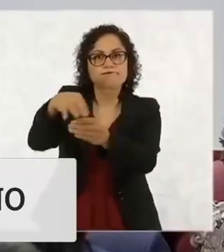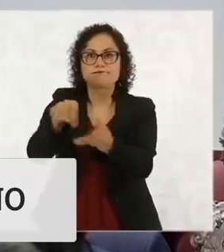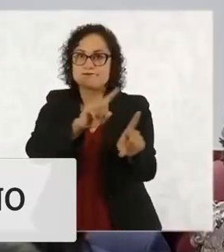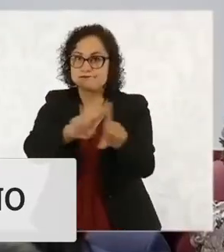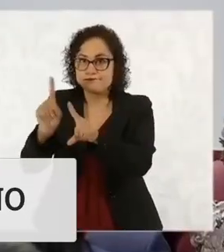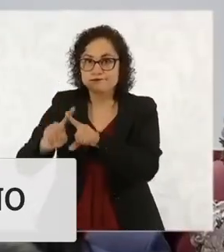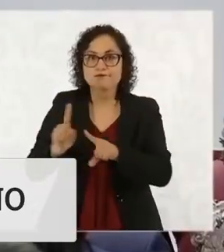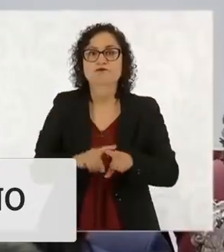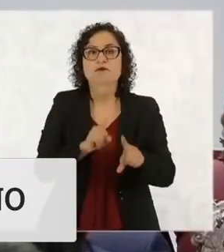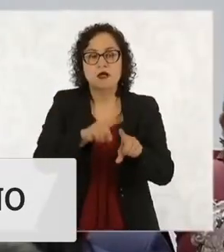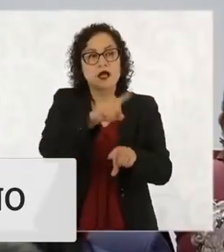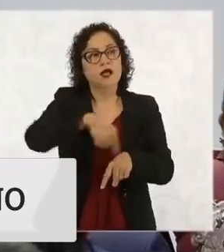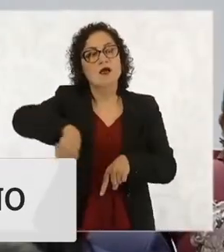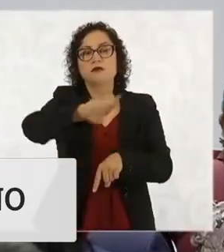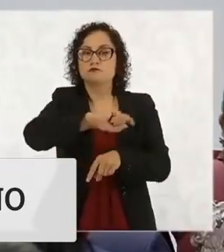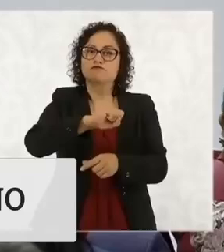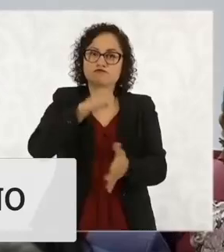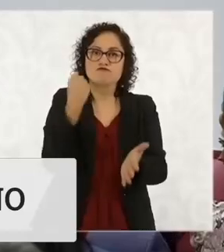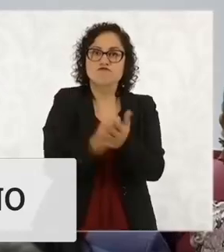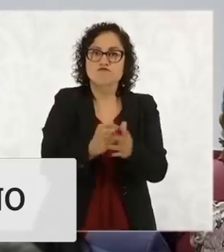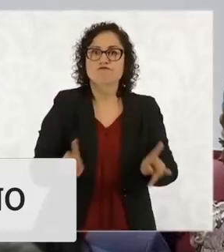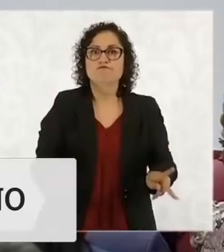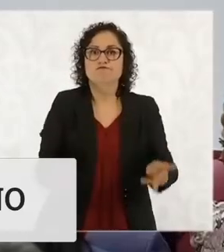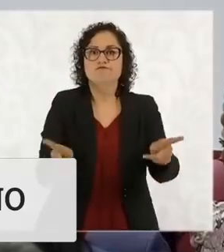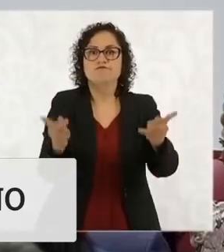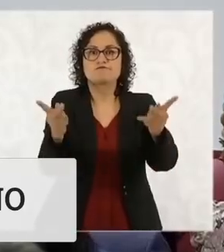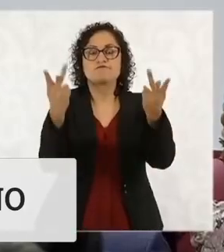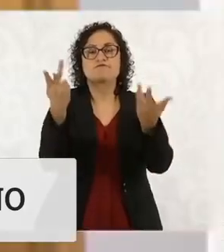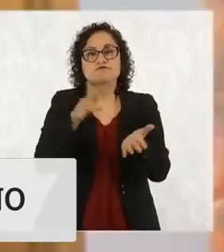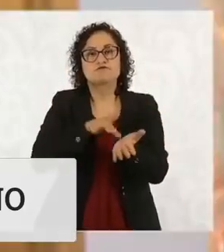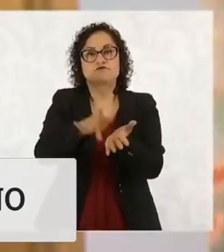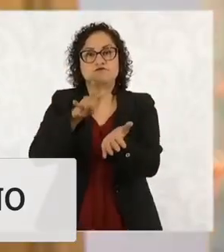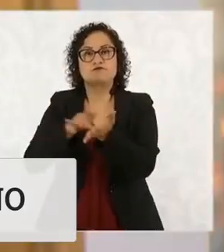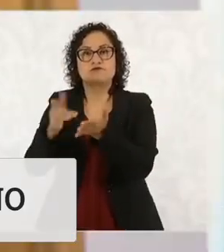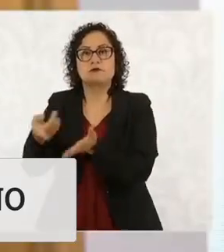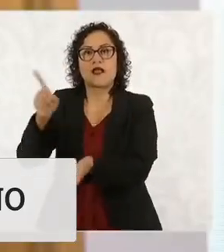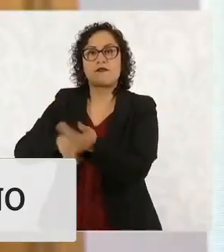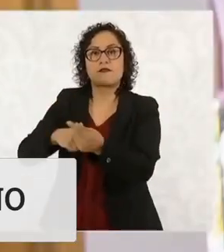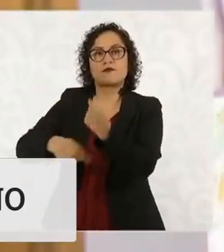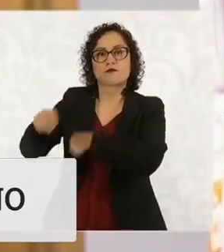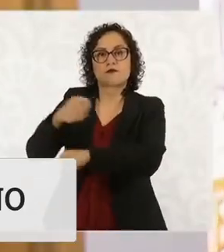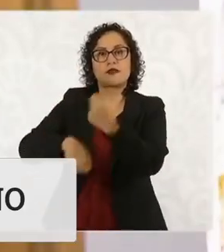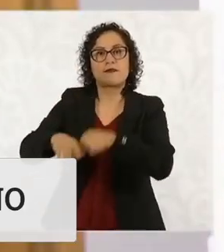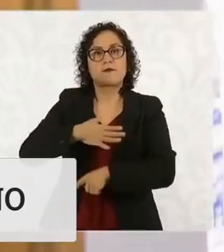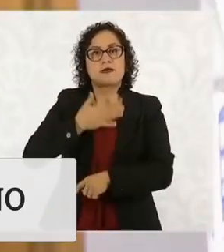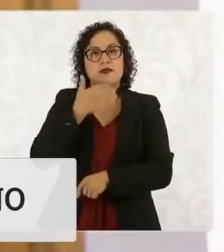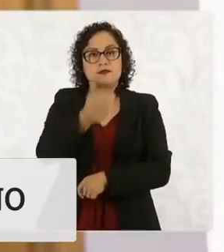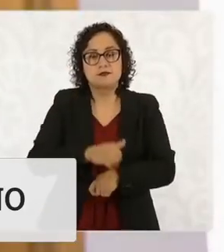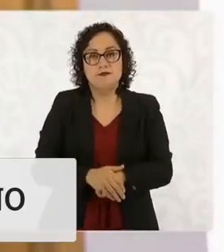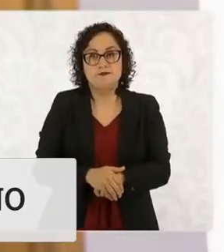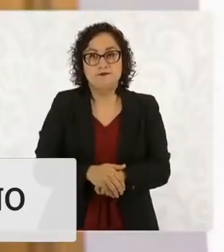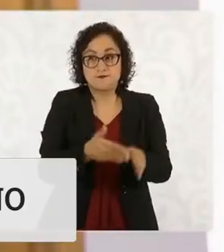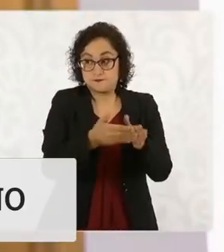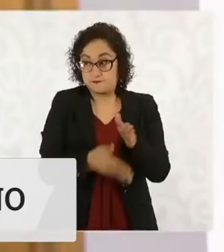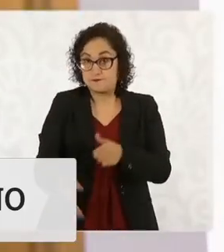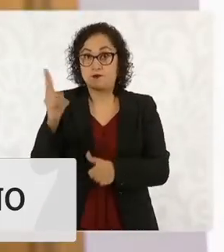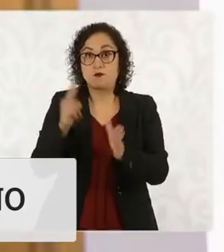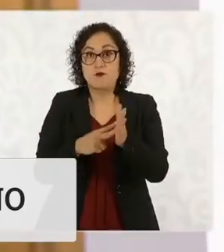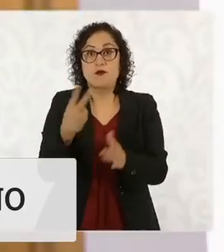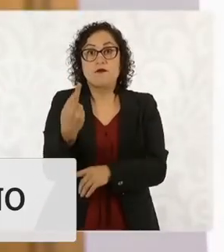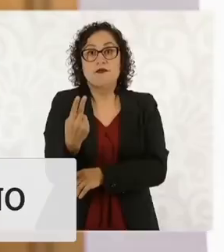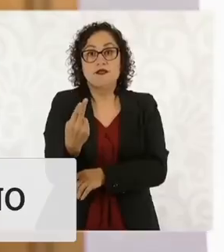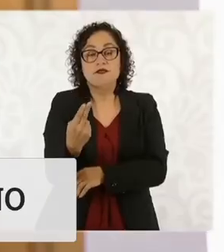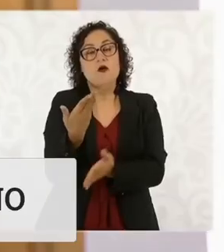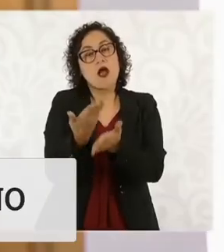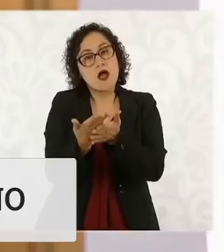reciben precios de garantía para su comercialización en las tiendas del bienestar. Este año